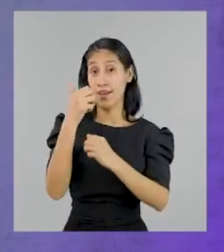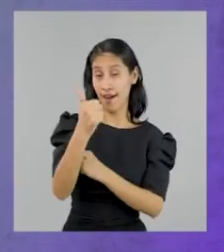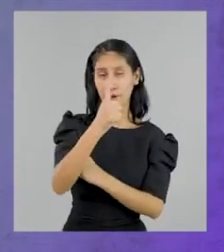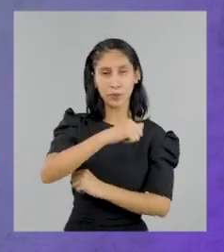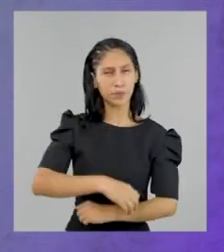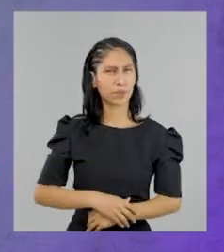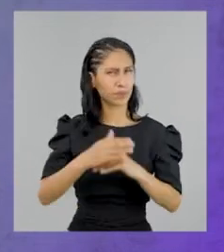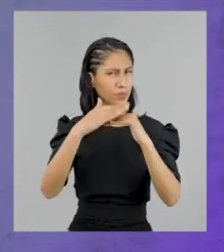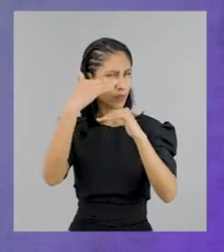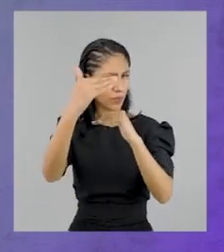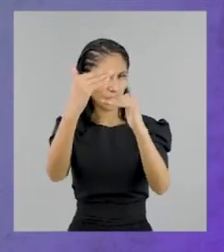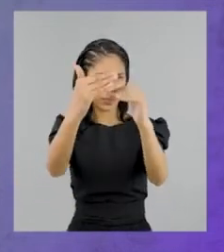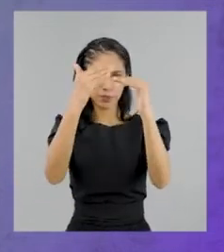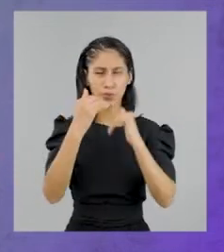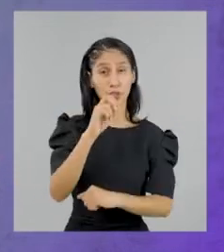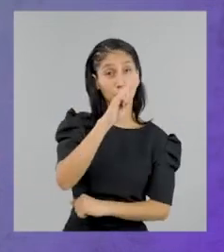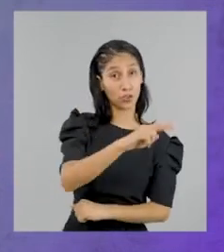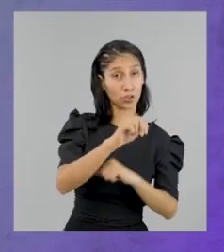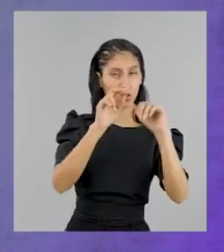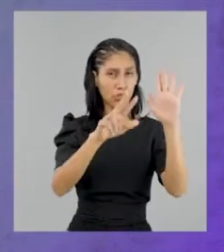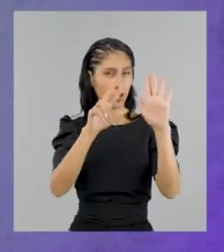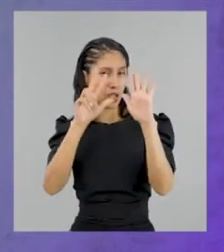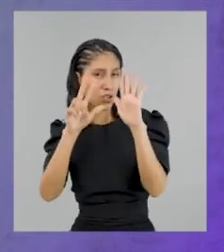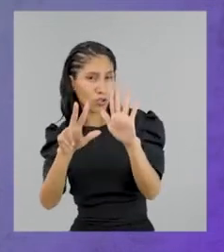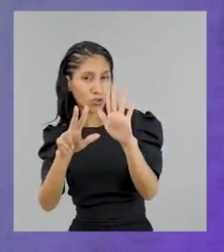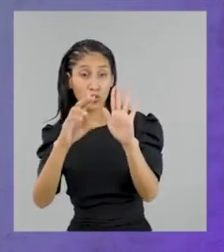288 por coseno de A.